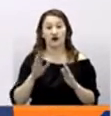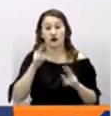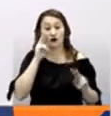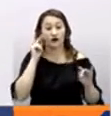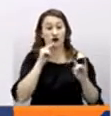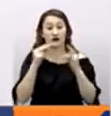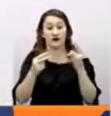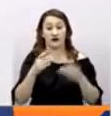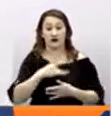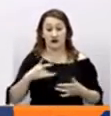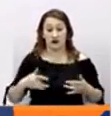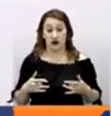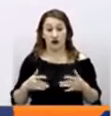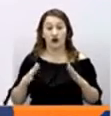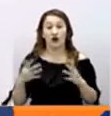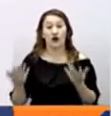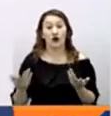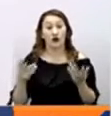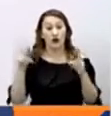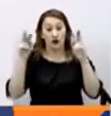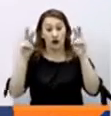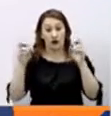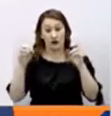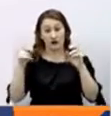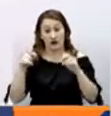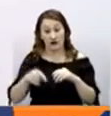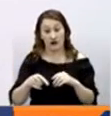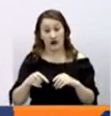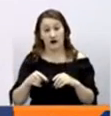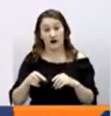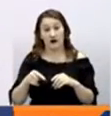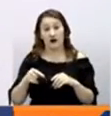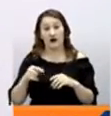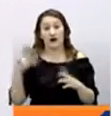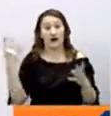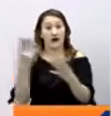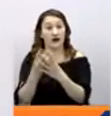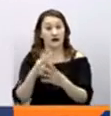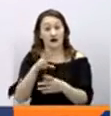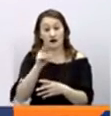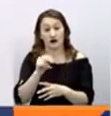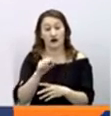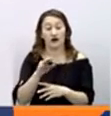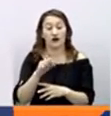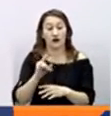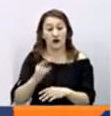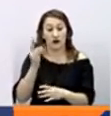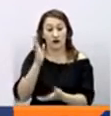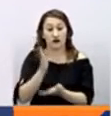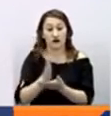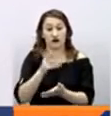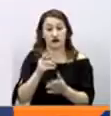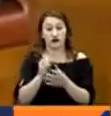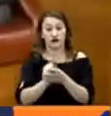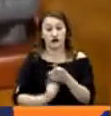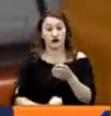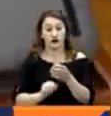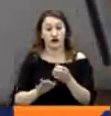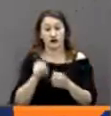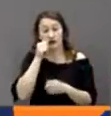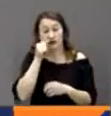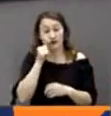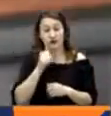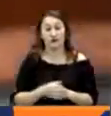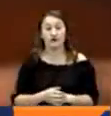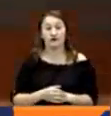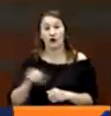vista de la salud, es decir, que no haya una amenaza de cárcel en ningún momento en el que se pueda acceder a la interrupción voluntaria del embarazo. En la